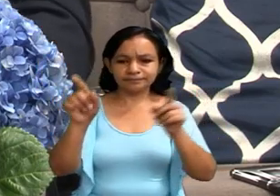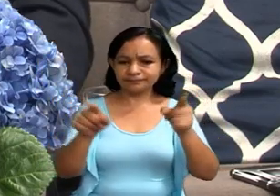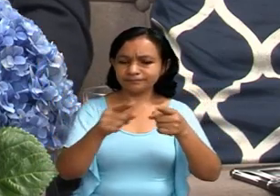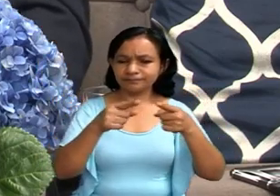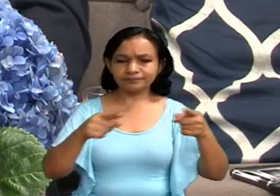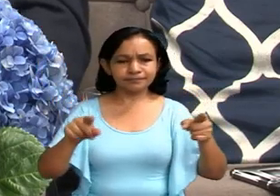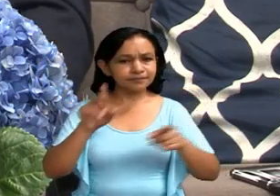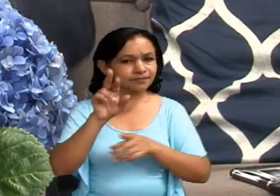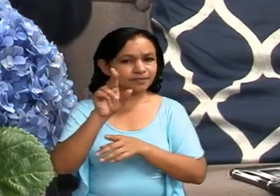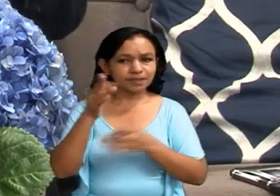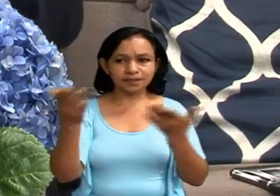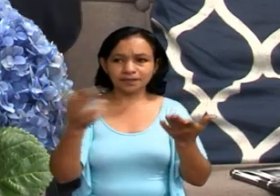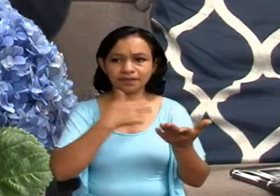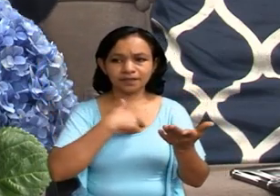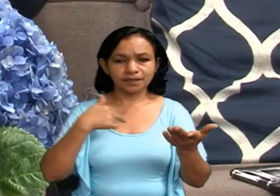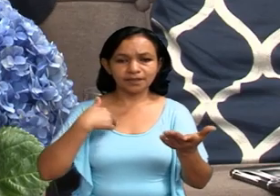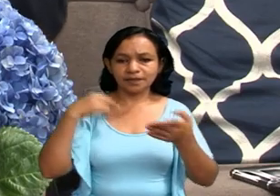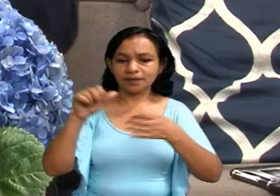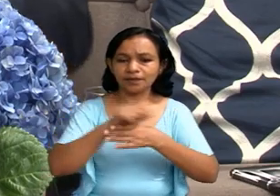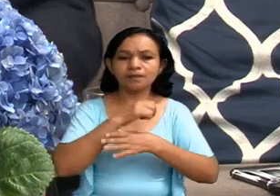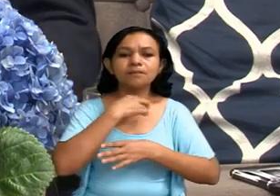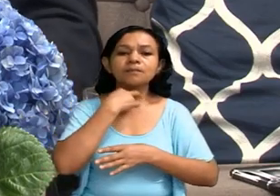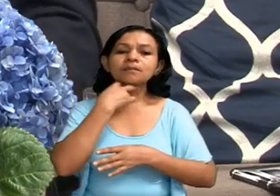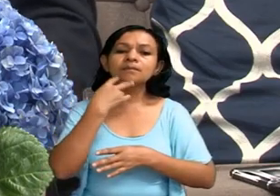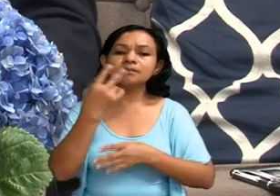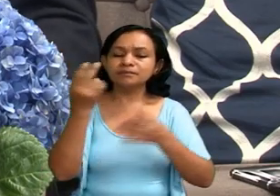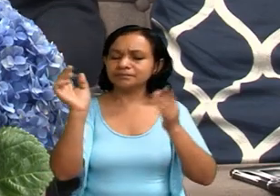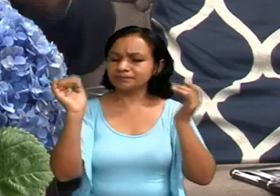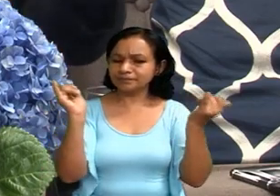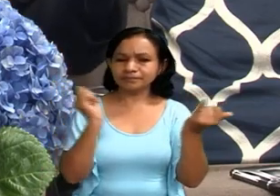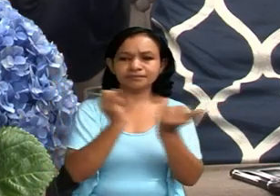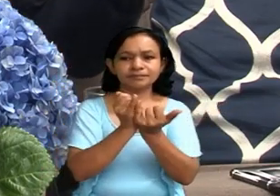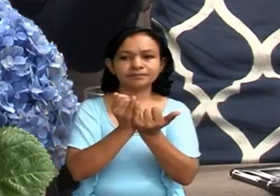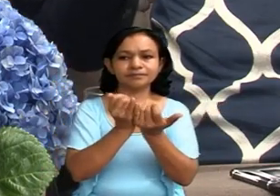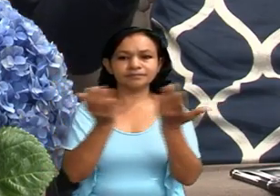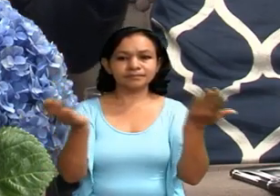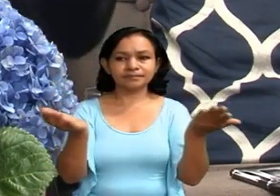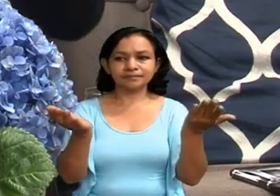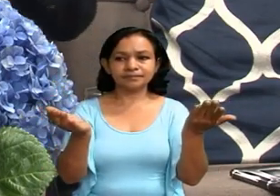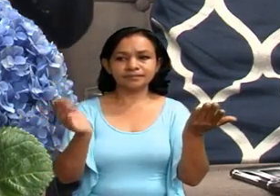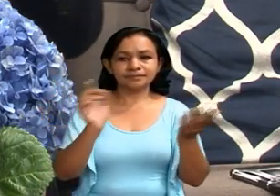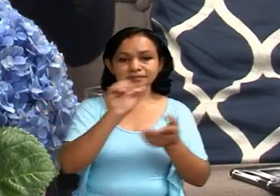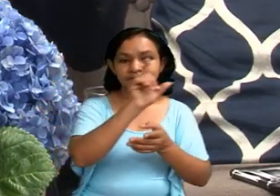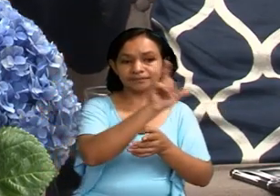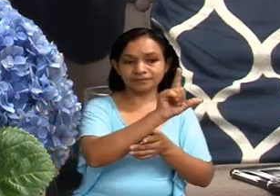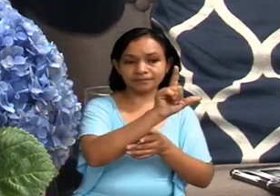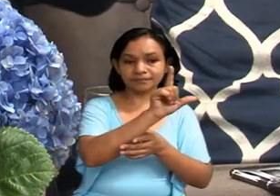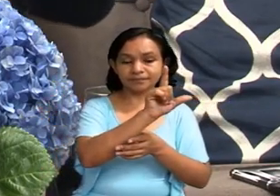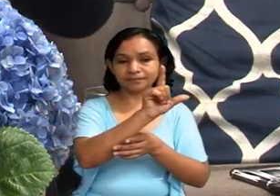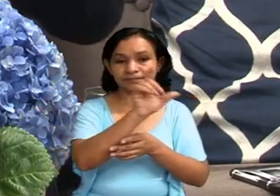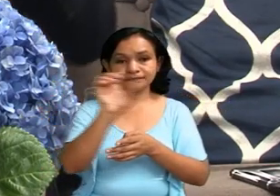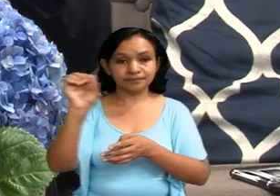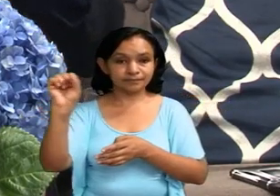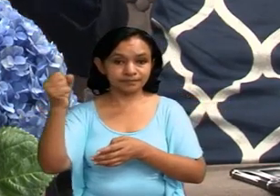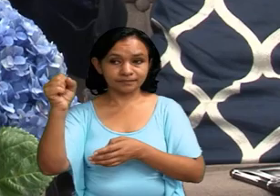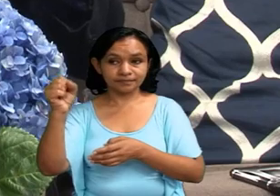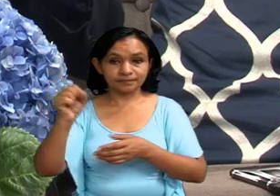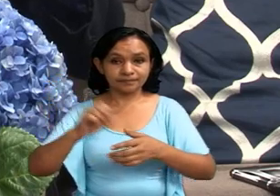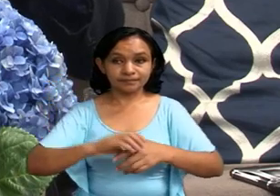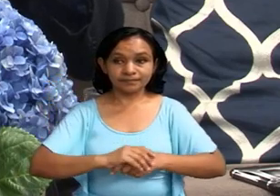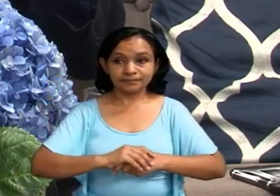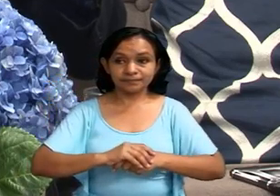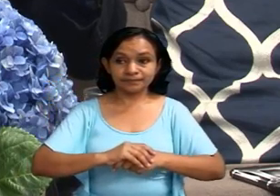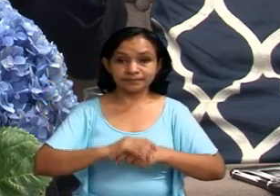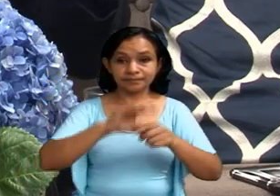pistas, haciendo los mismos ejercicios de vocalización. Y también de lunes a sábado, a partir de ahora